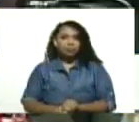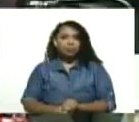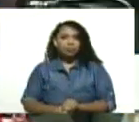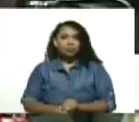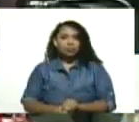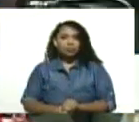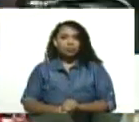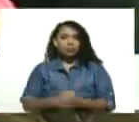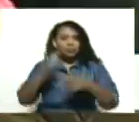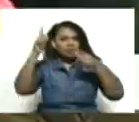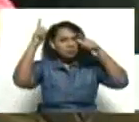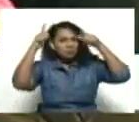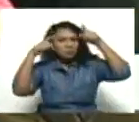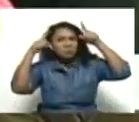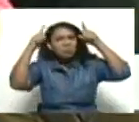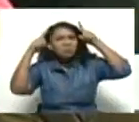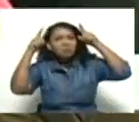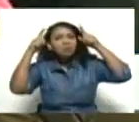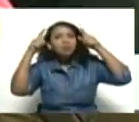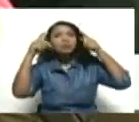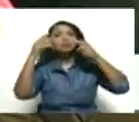y Chávez hizo